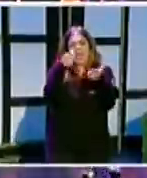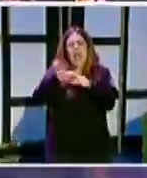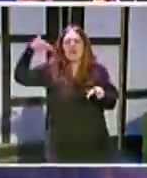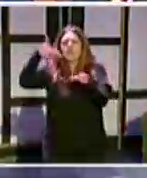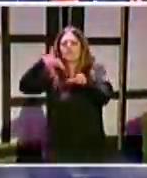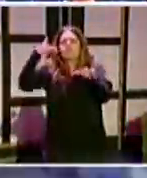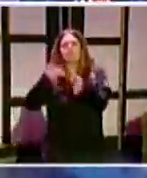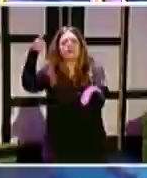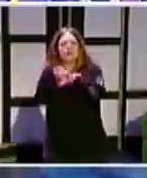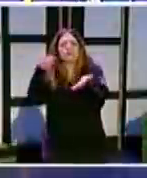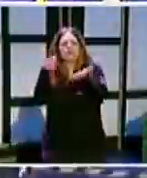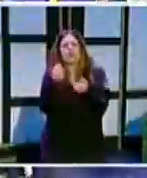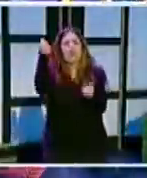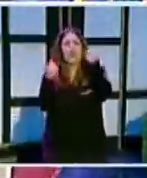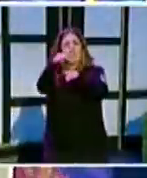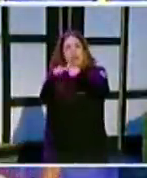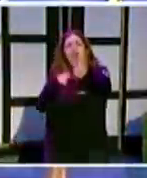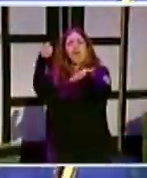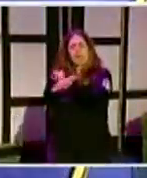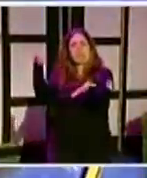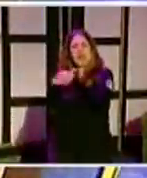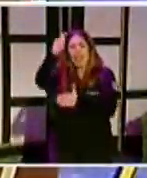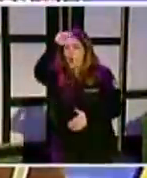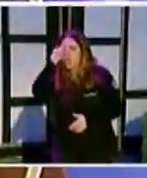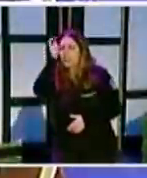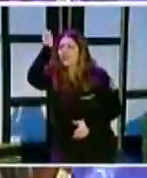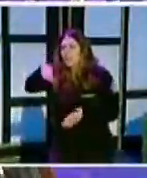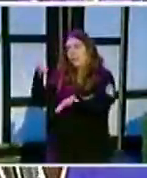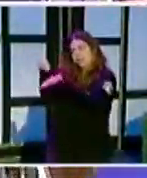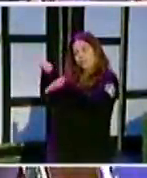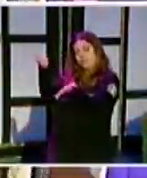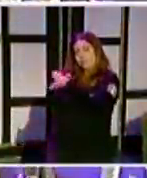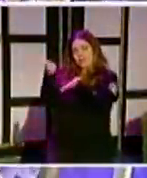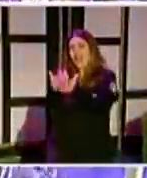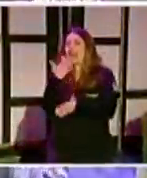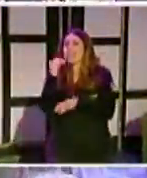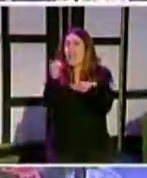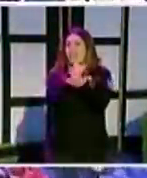el aparcamiento también al gorrilla. Si suspendes una,